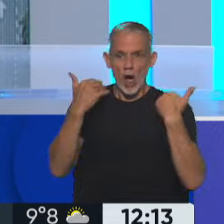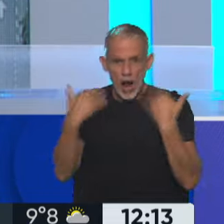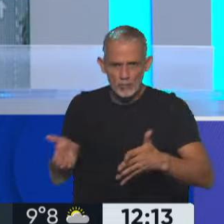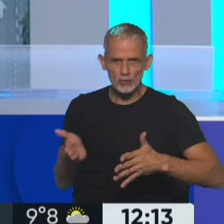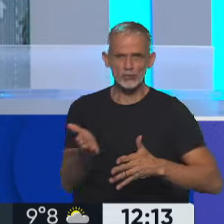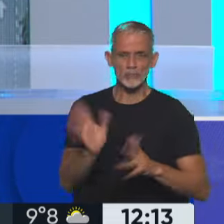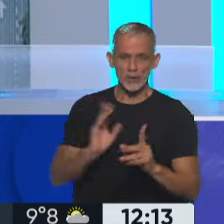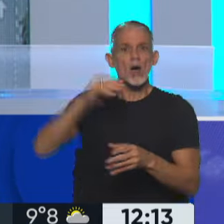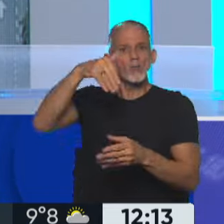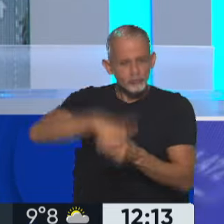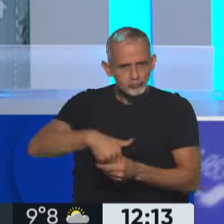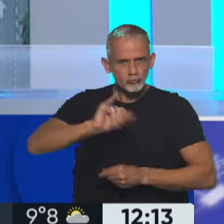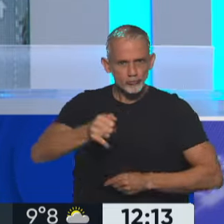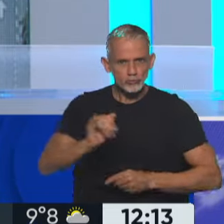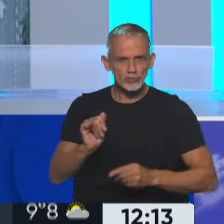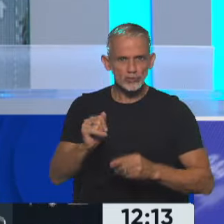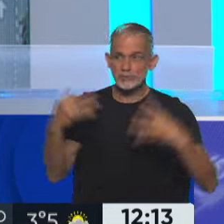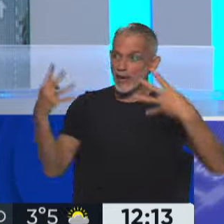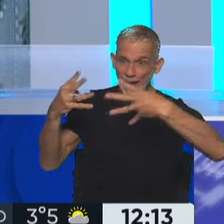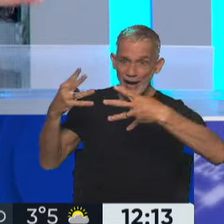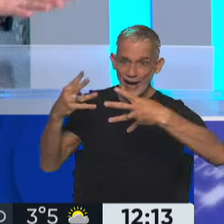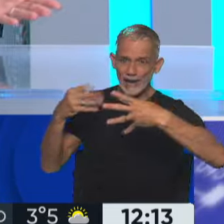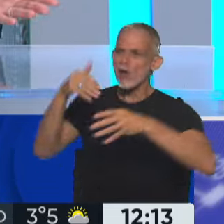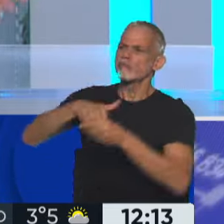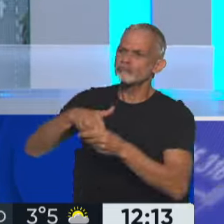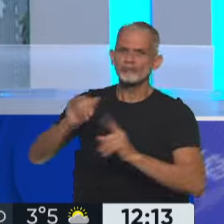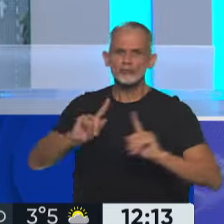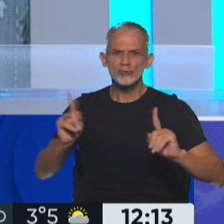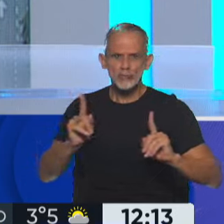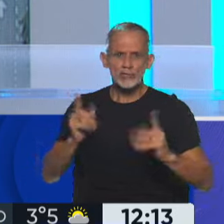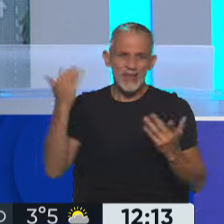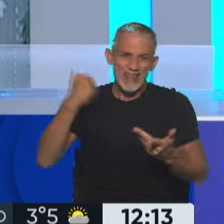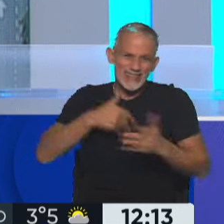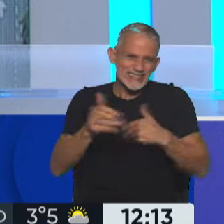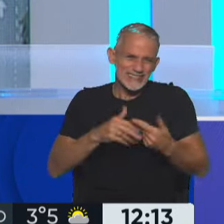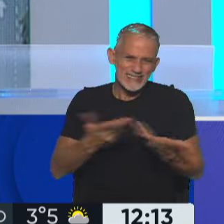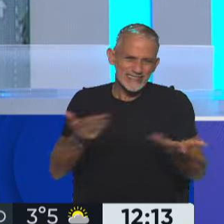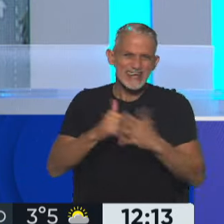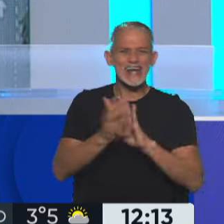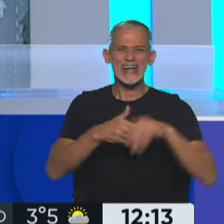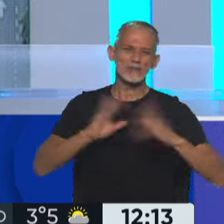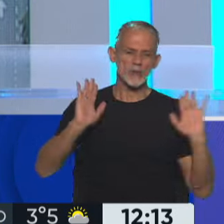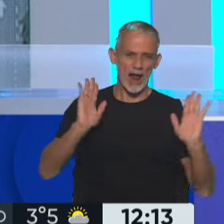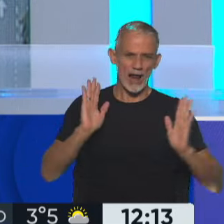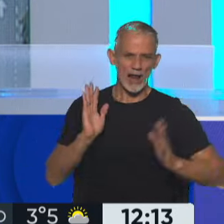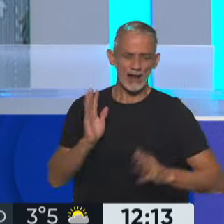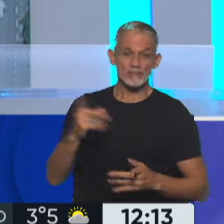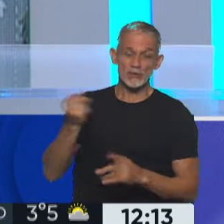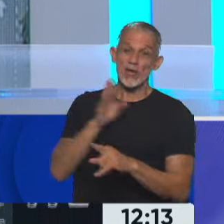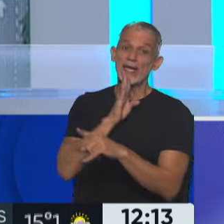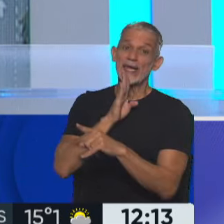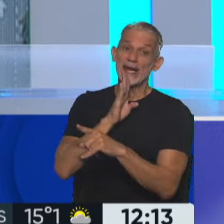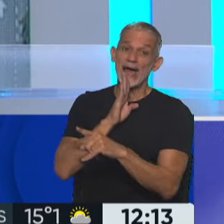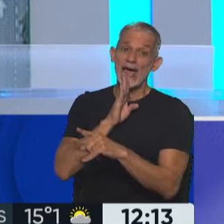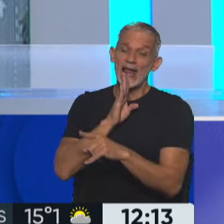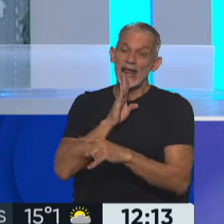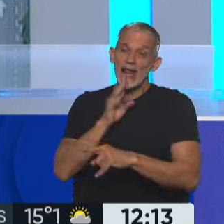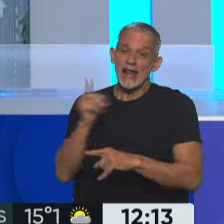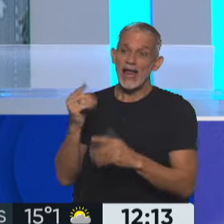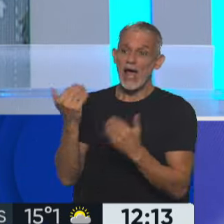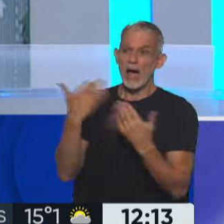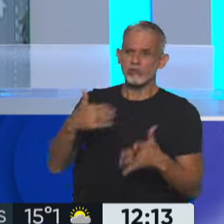intervenir en conflictos bélicos de otros países siendo que aparte se le puntualizó que Israel no está del